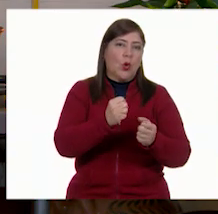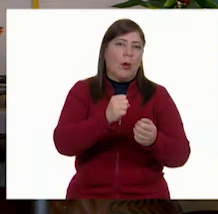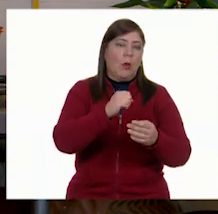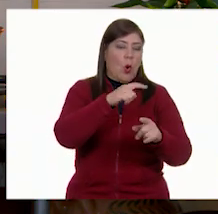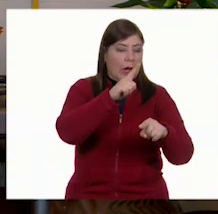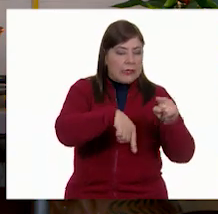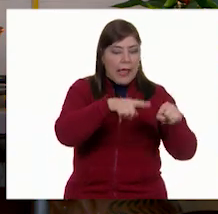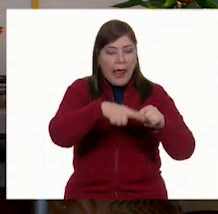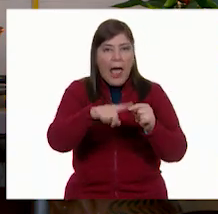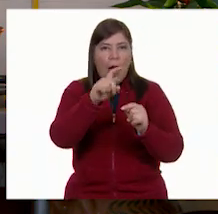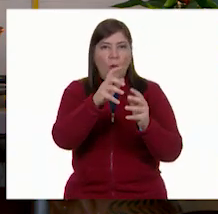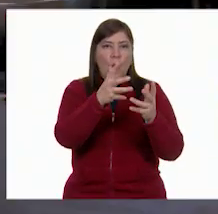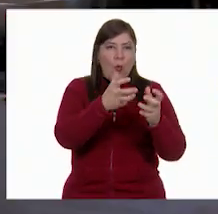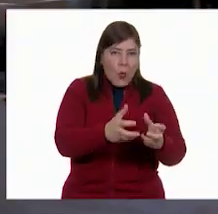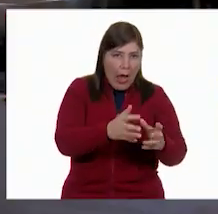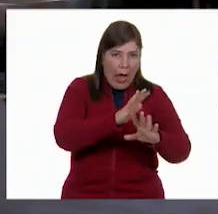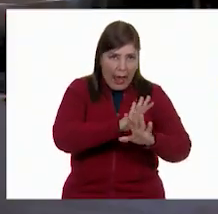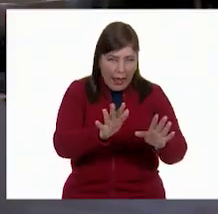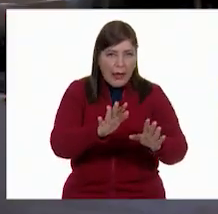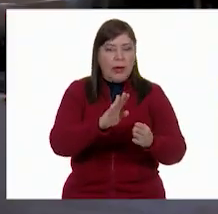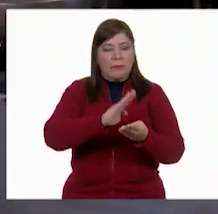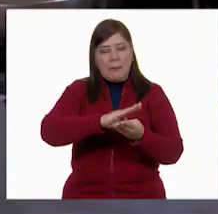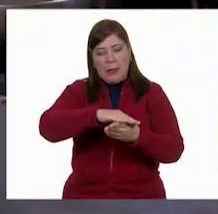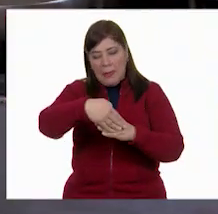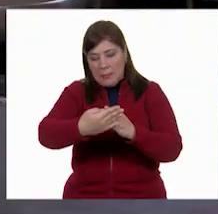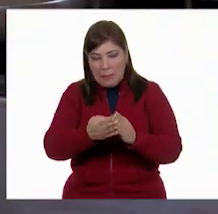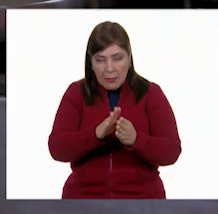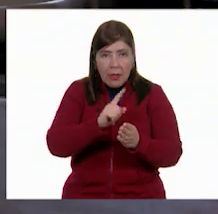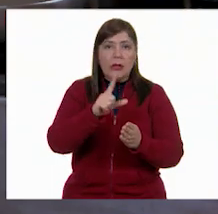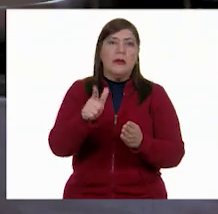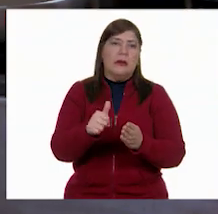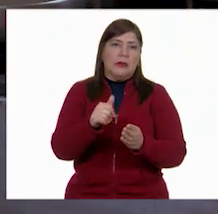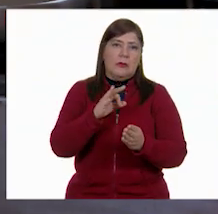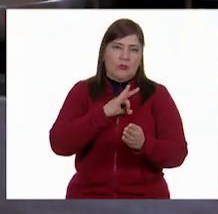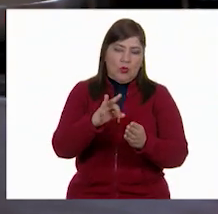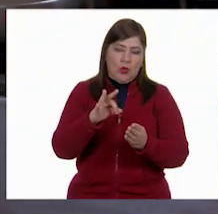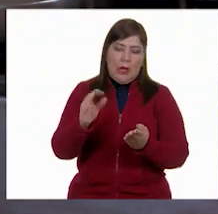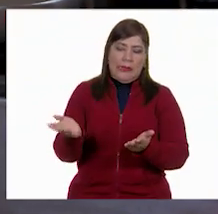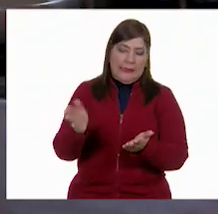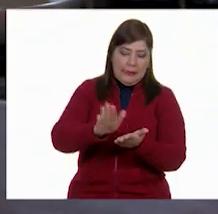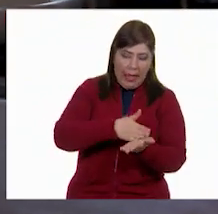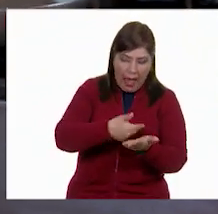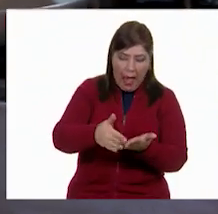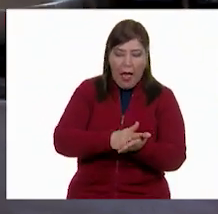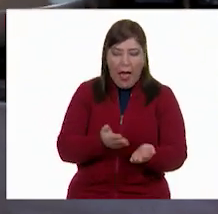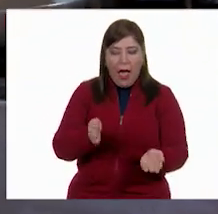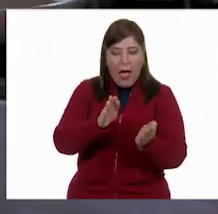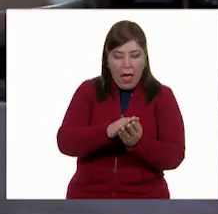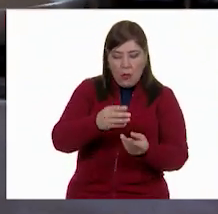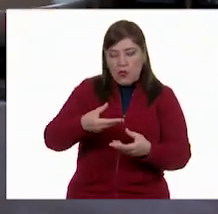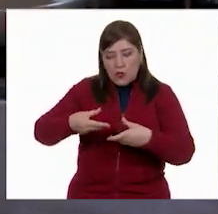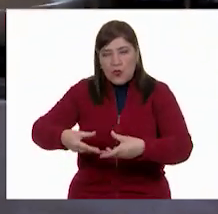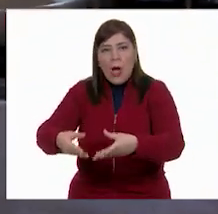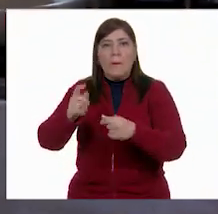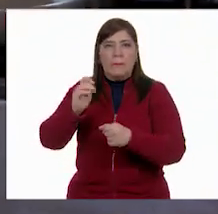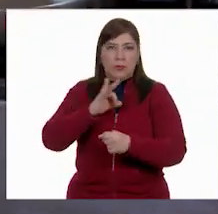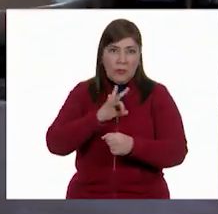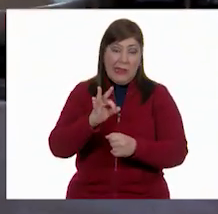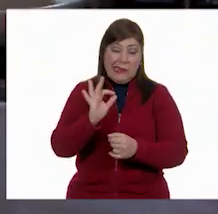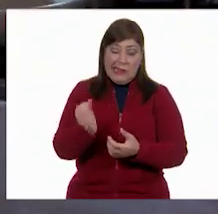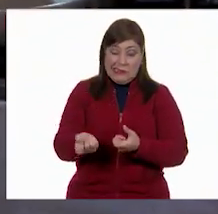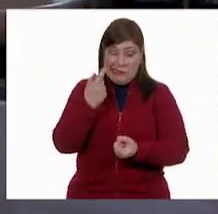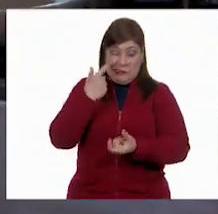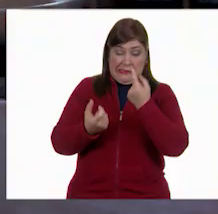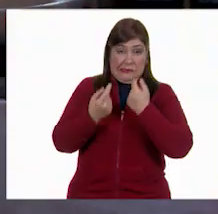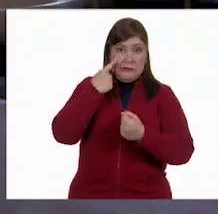exceso de agua o el jugo del nopal y brinca el aceite y podría